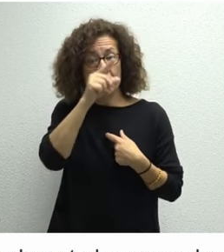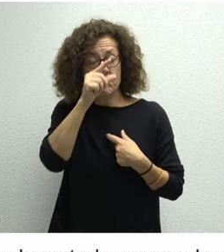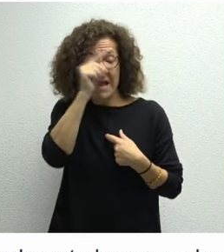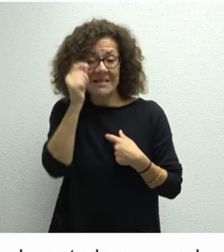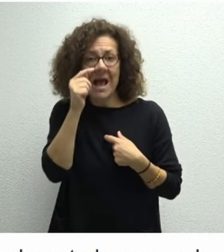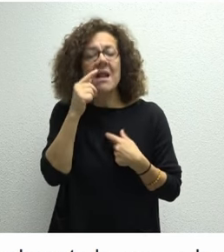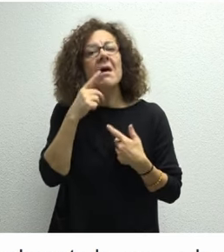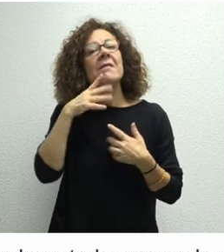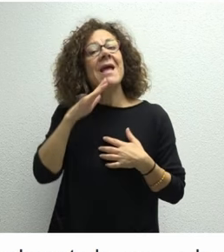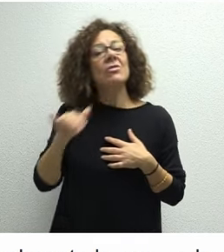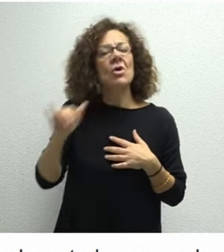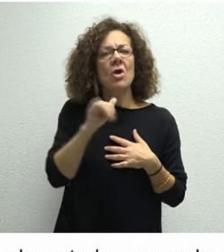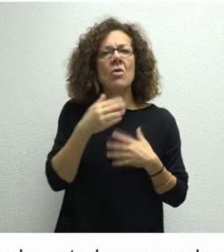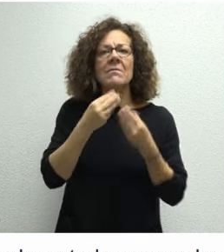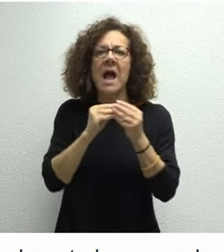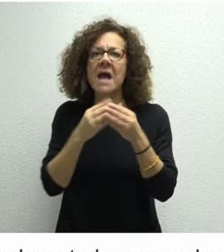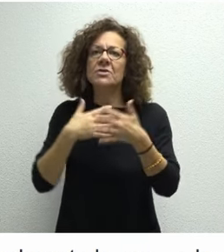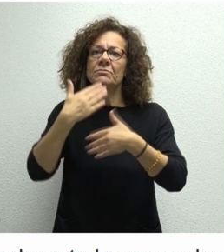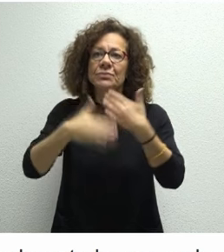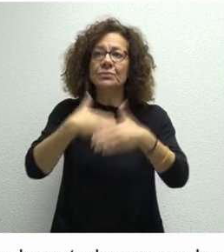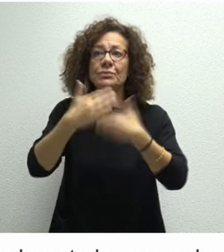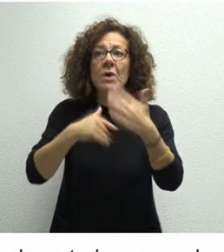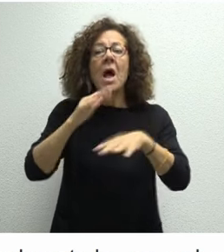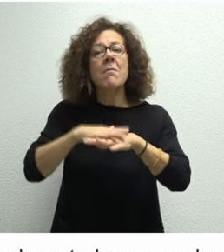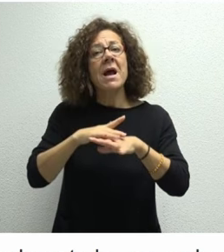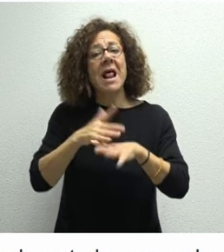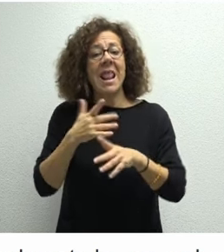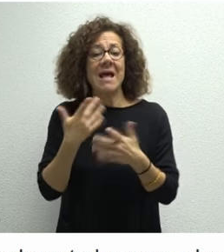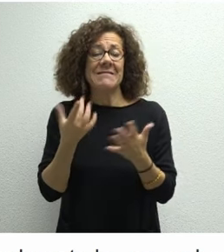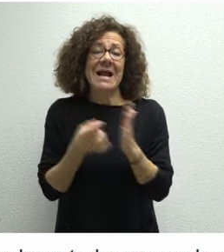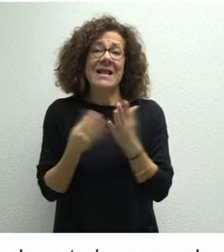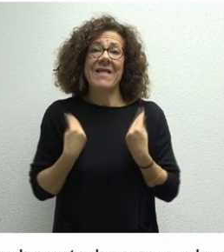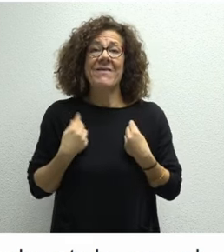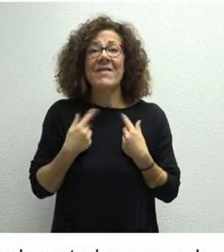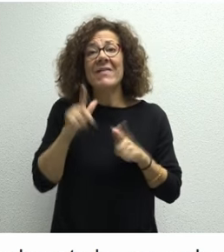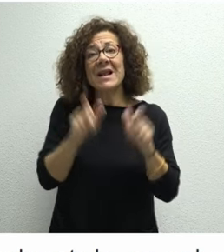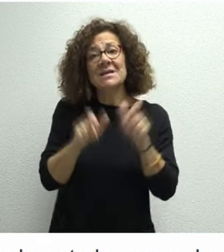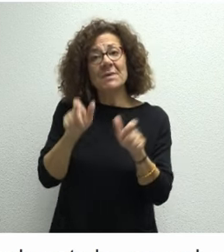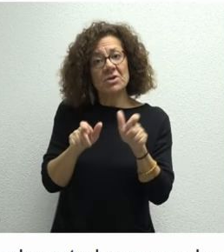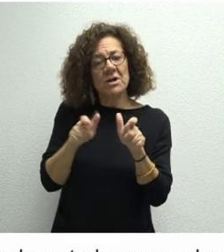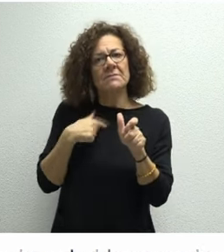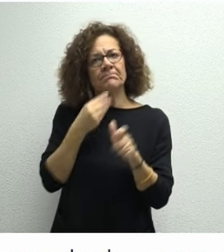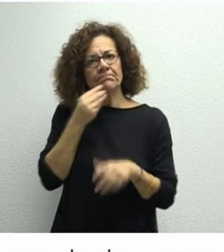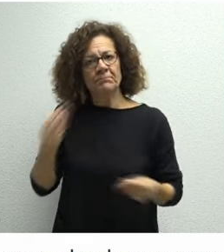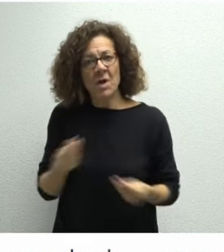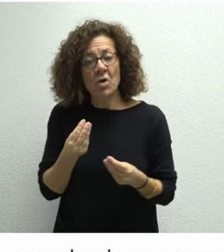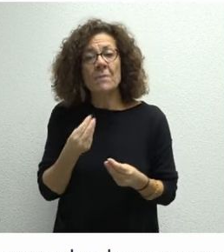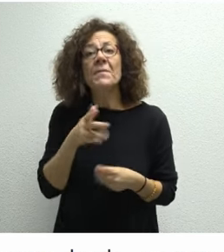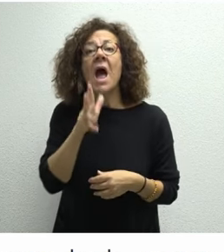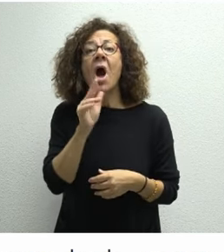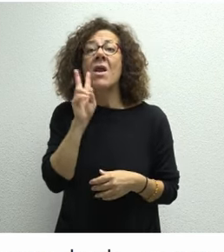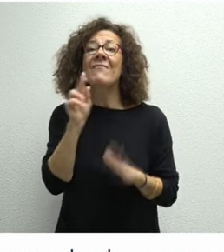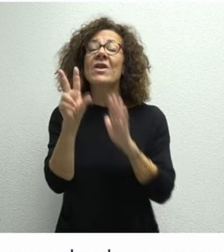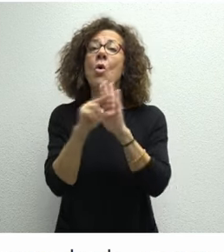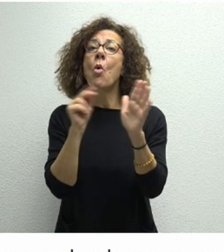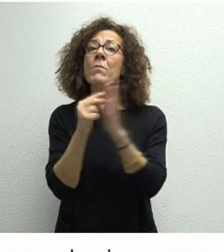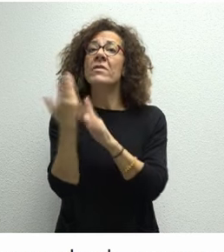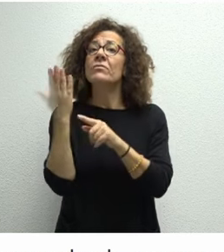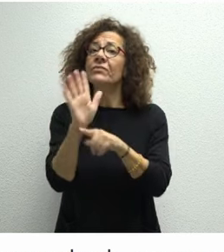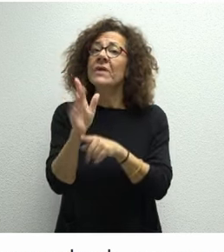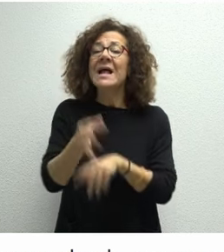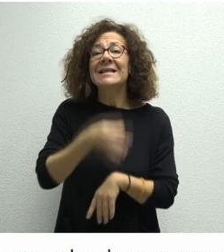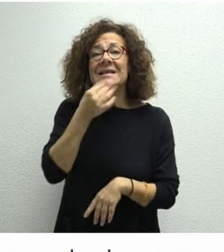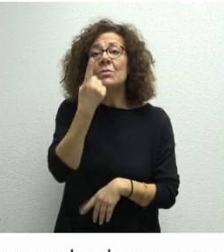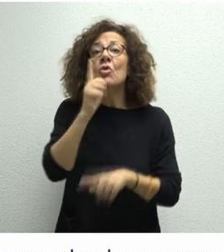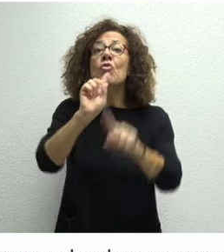no para mejorar la la calidad de vida de las personas y bueno os vamos a poner un vídeo muy cortito que refleja es la el testimonio de